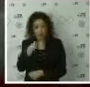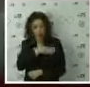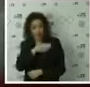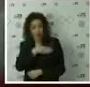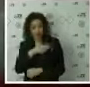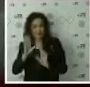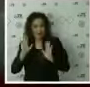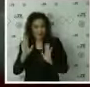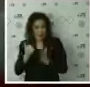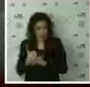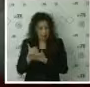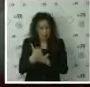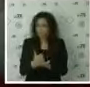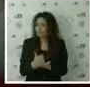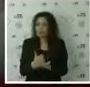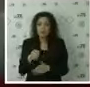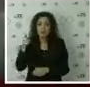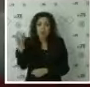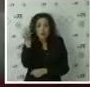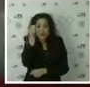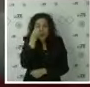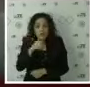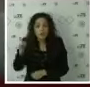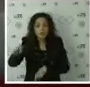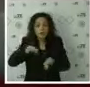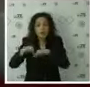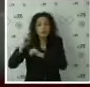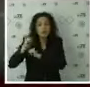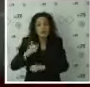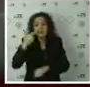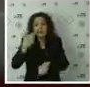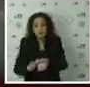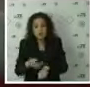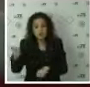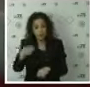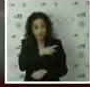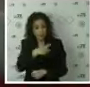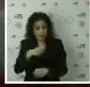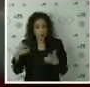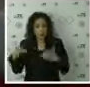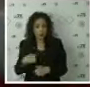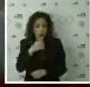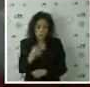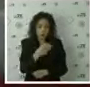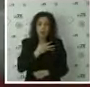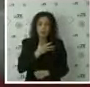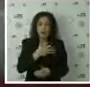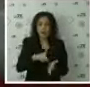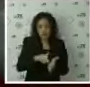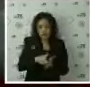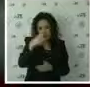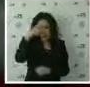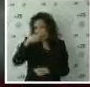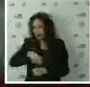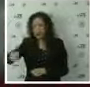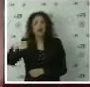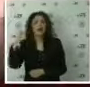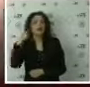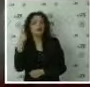porque ustedes en ámbitos públicos y privados tienen el derecho a ser escuchadas y escuchados. Y eso a los que nos han citado, y con esto voy a